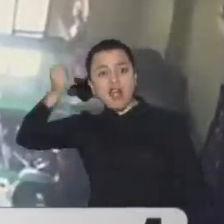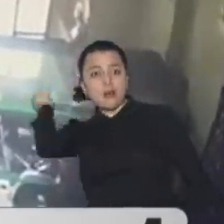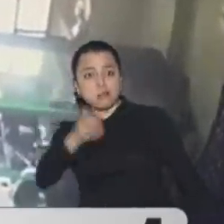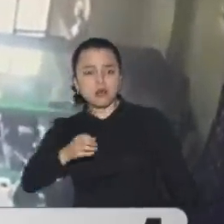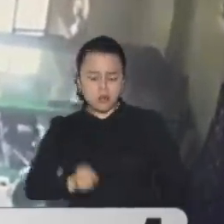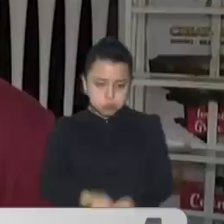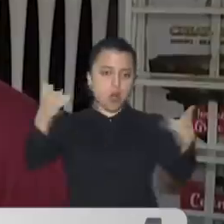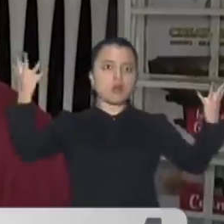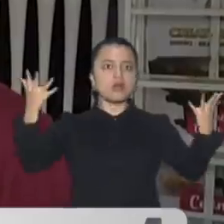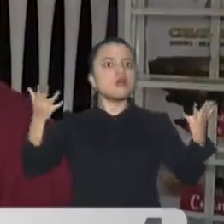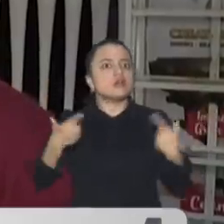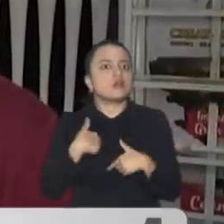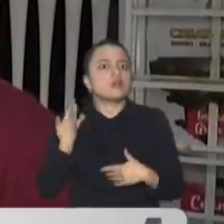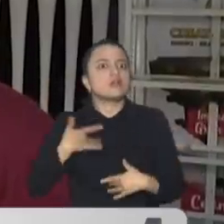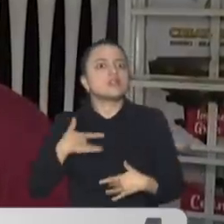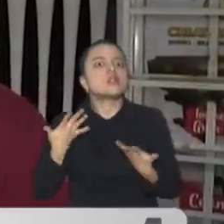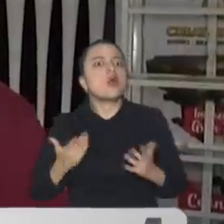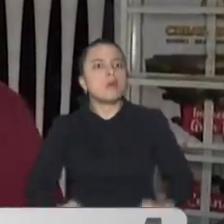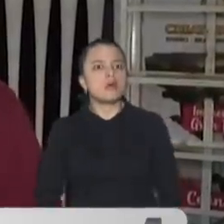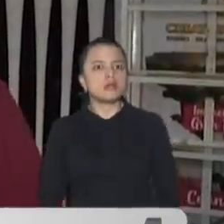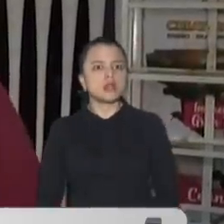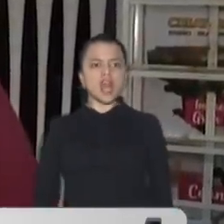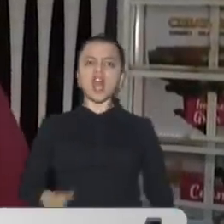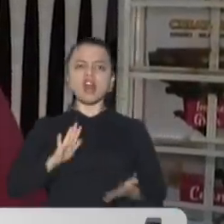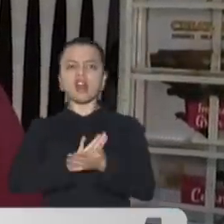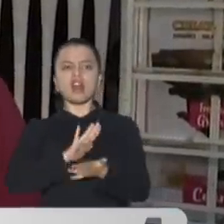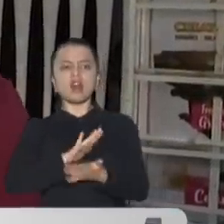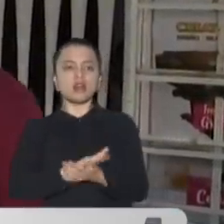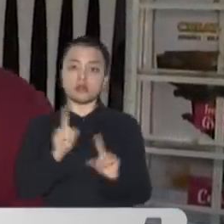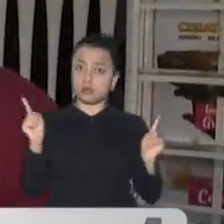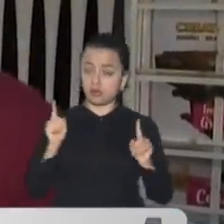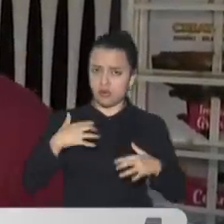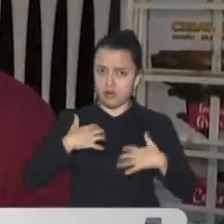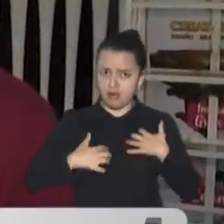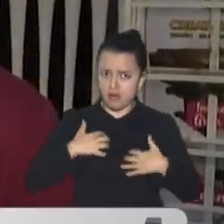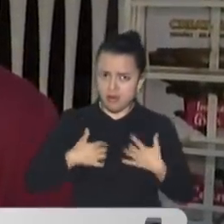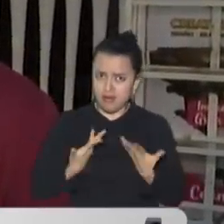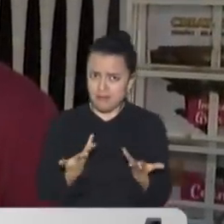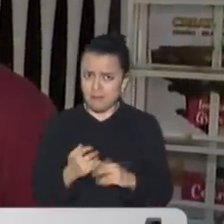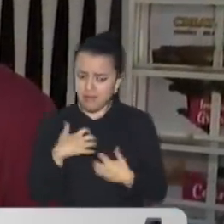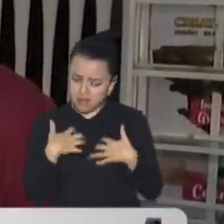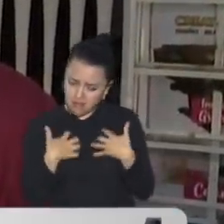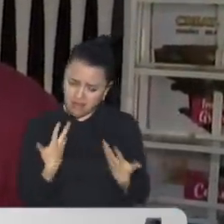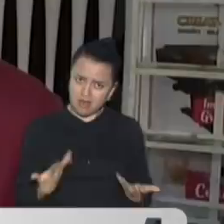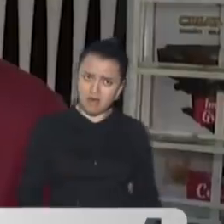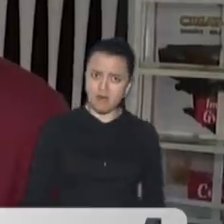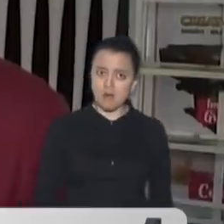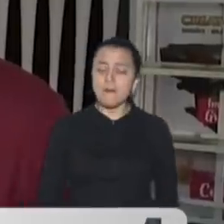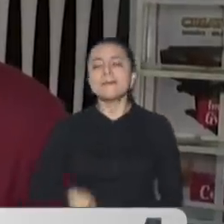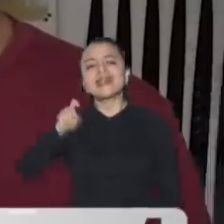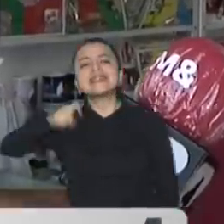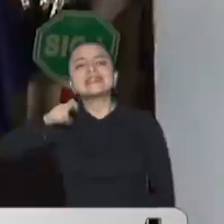comerciante. O sea, no es fácil afrontar eso, pero sí es bueno que la policía nos acompañe